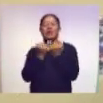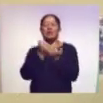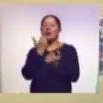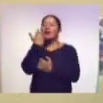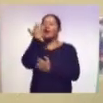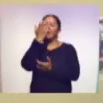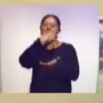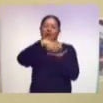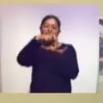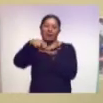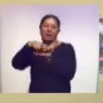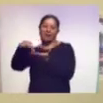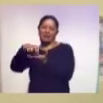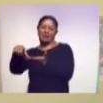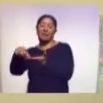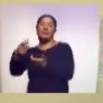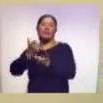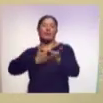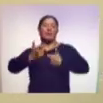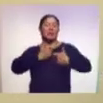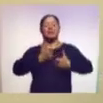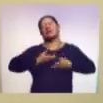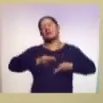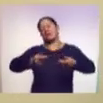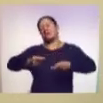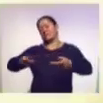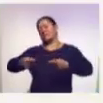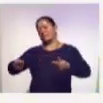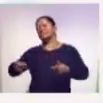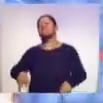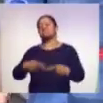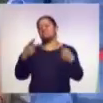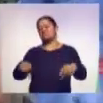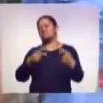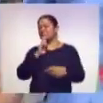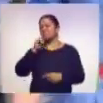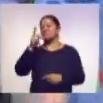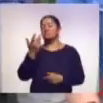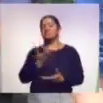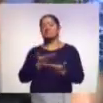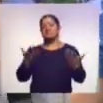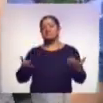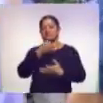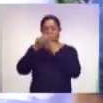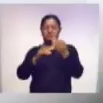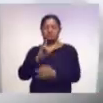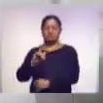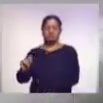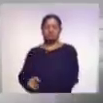las esperamos porque es la mejor etapa, la mejor época de venta para todo el comercio. Para Ahora Noticias, Lorena Temolsin.